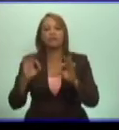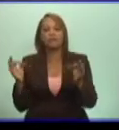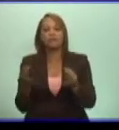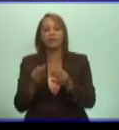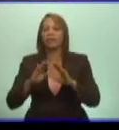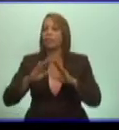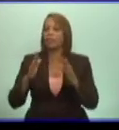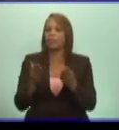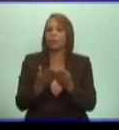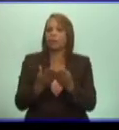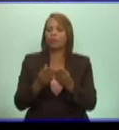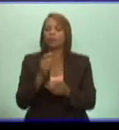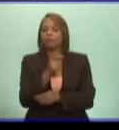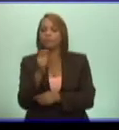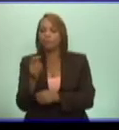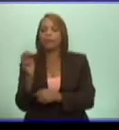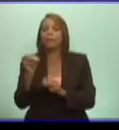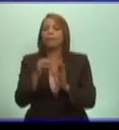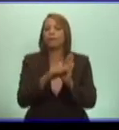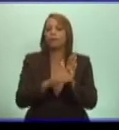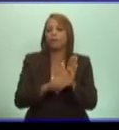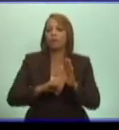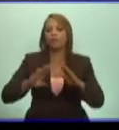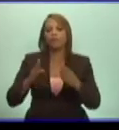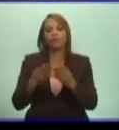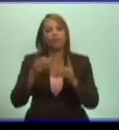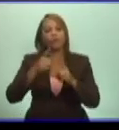teleprofesores, metodólogos y todos los técnicos y